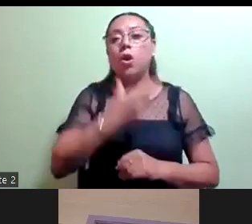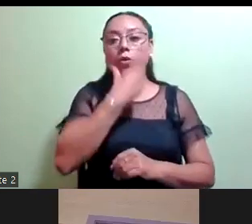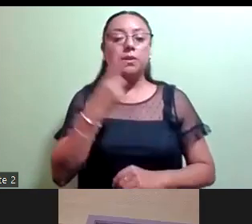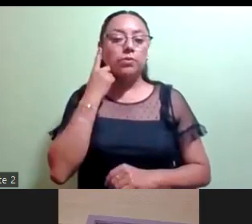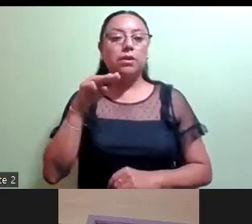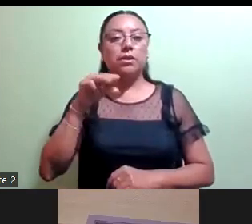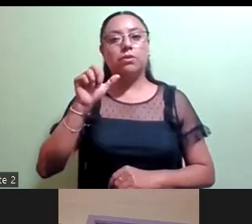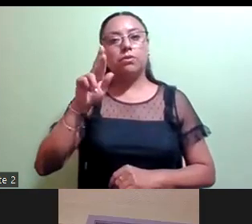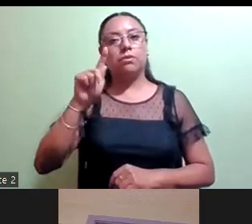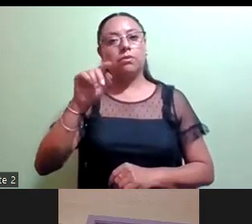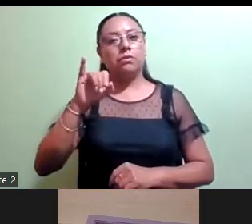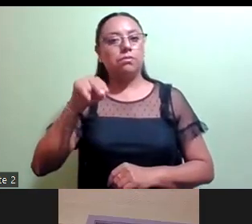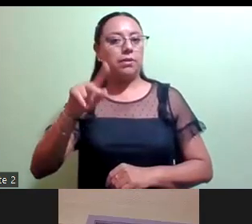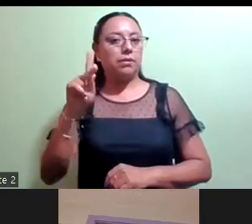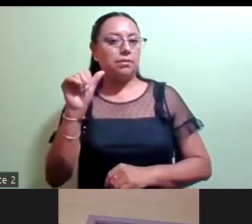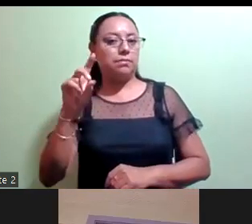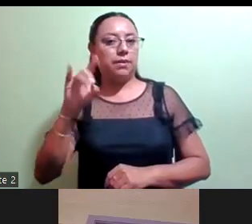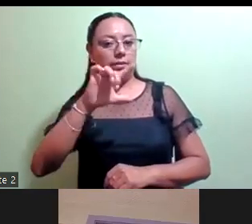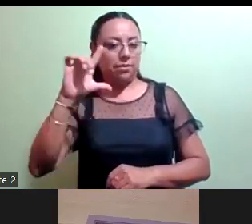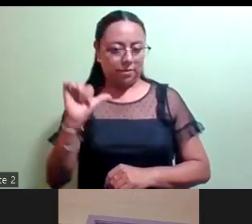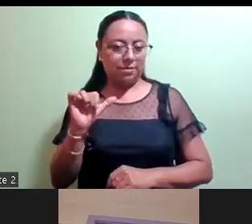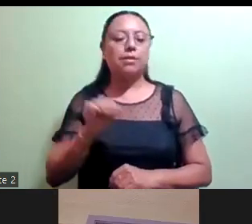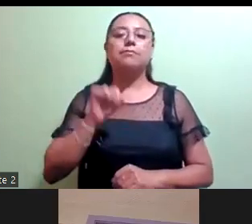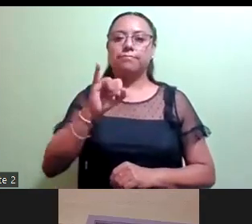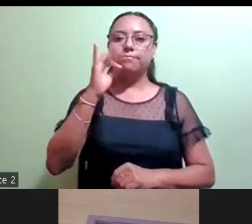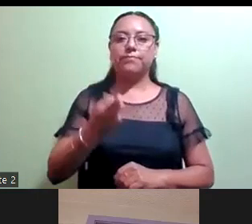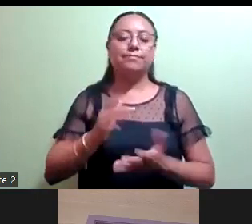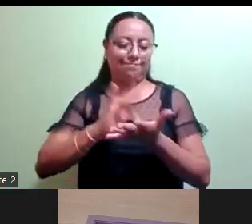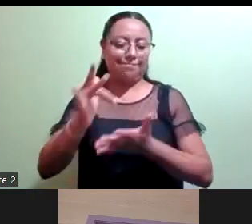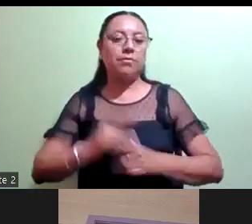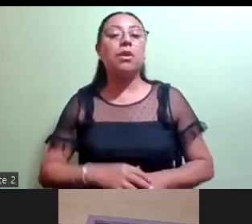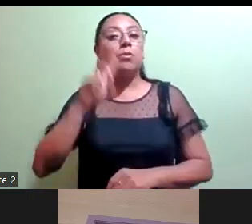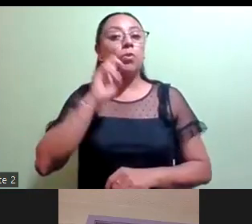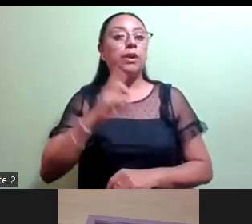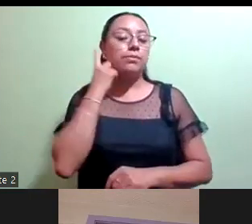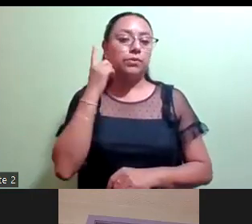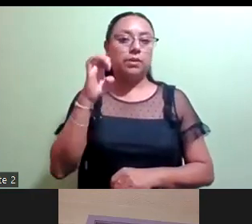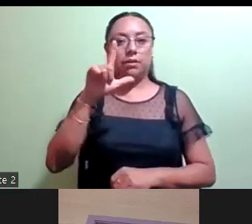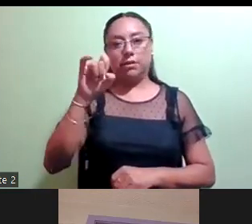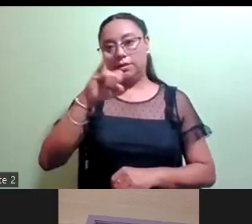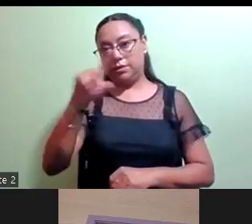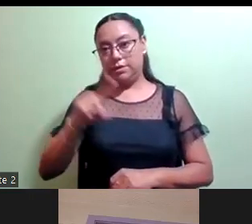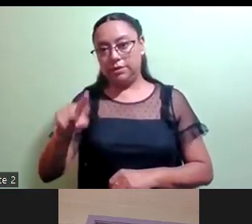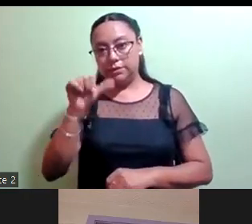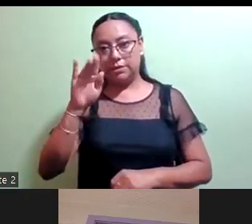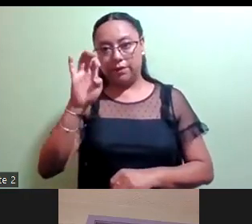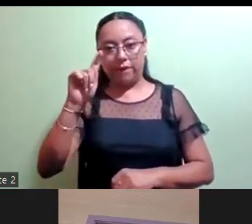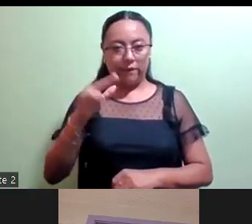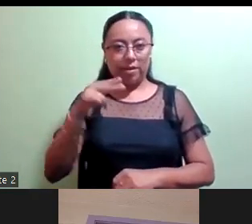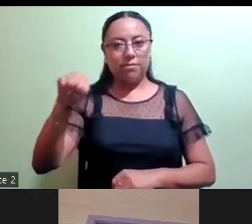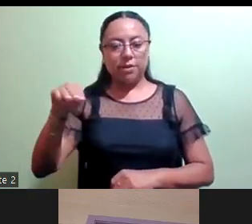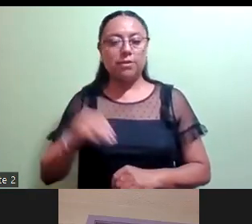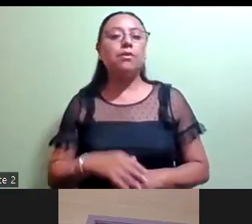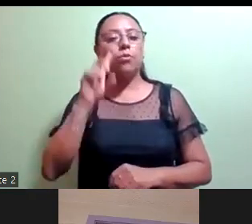Padilla Sánchez. Martín Padilla, a favor. Gracias, diputado. Diputada Elizabeth Mateos Hernández. Diputada Xochitl Bravo